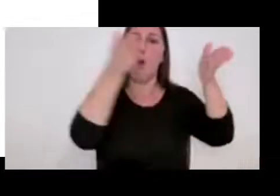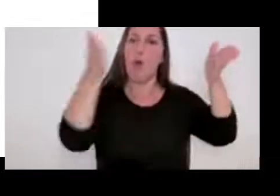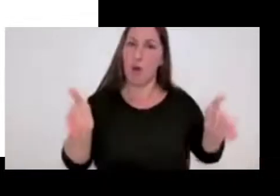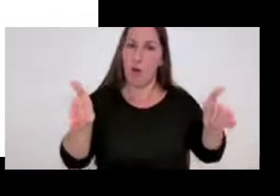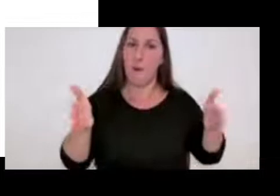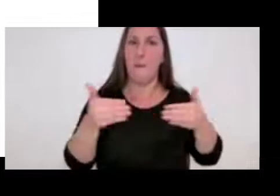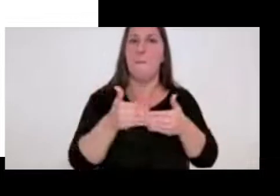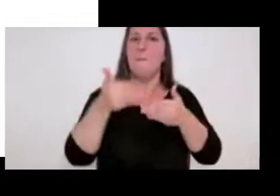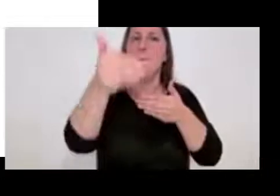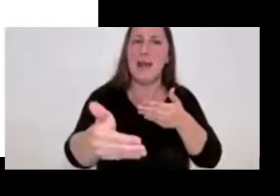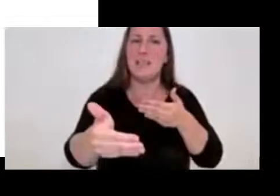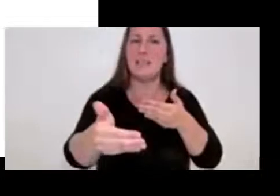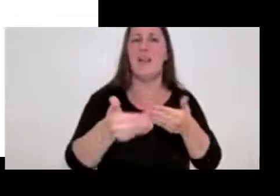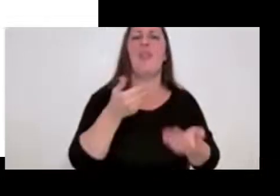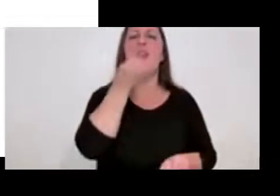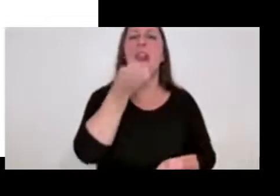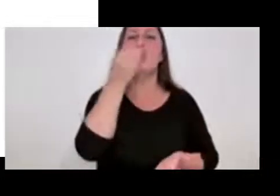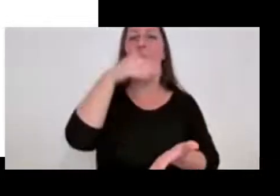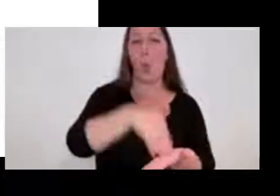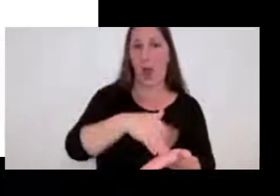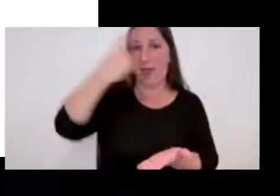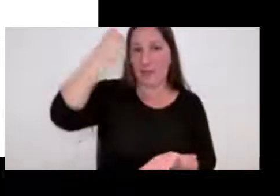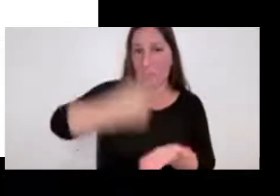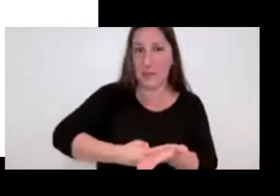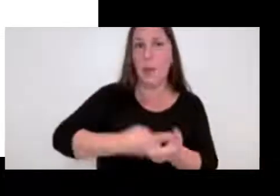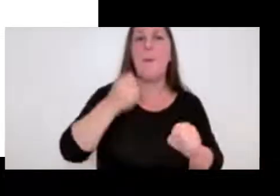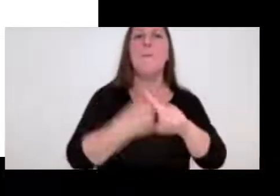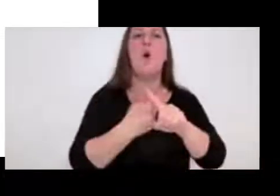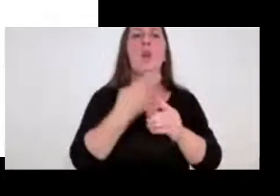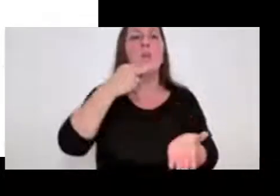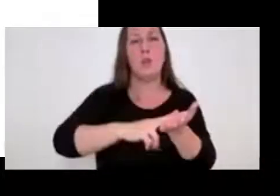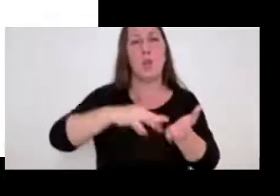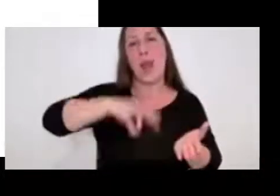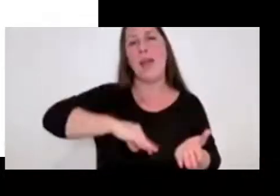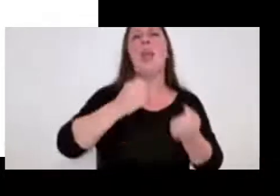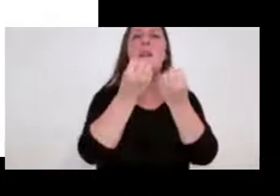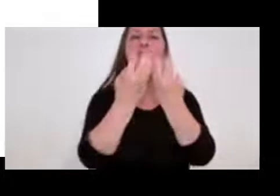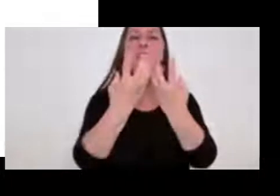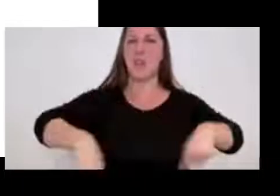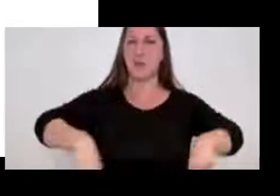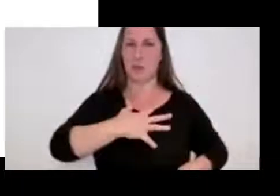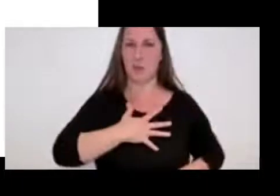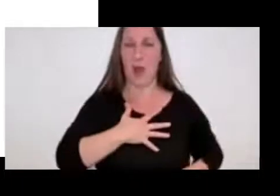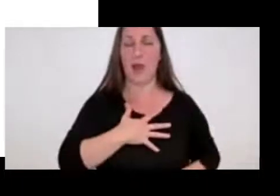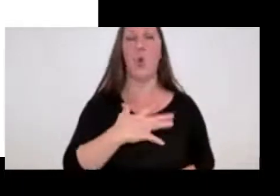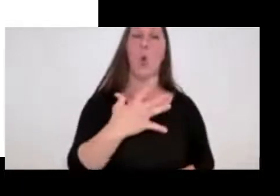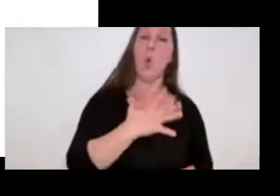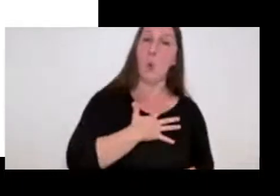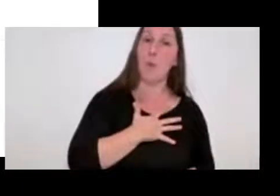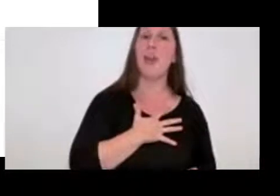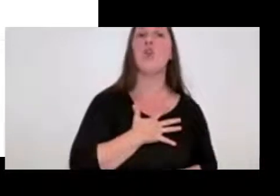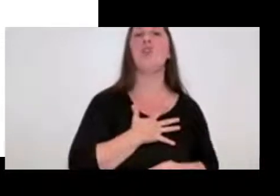la declaración jurada determinativa de impuesto a las ganancias y bienes personales para personas humanas y